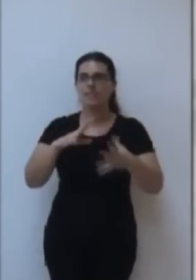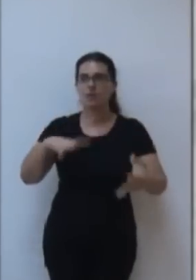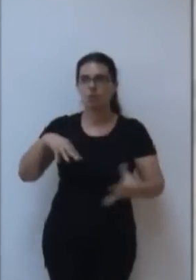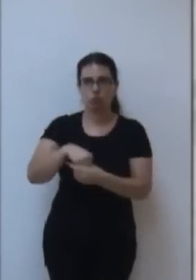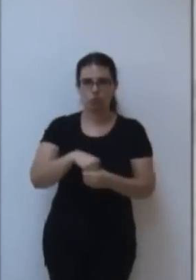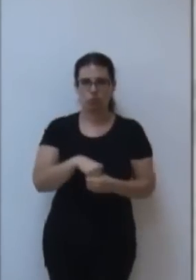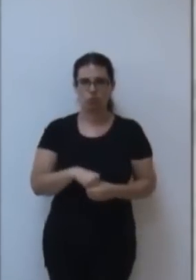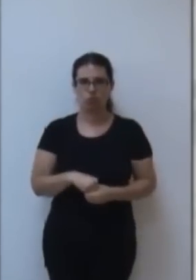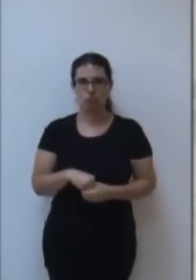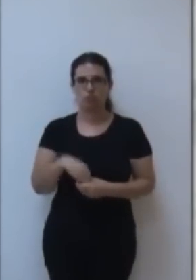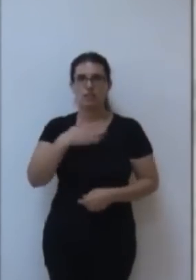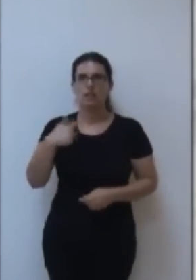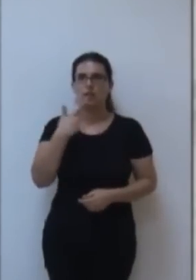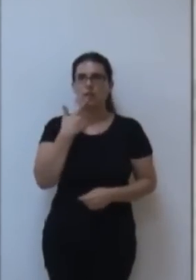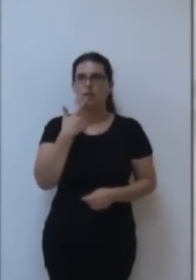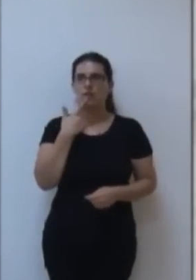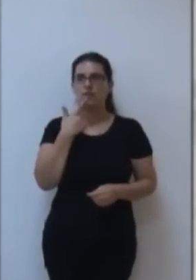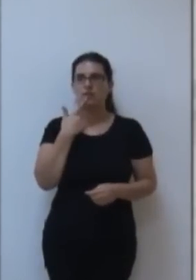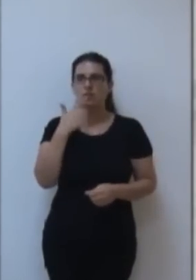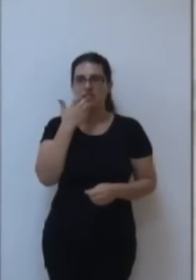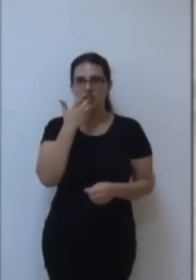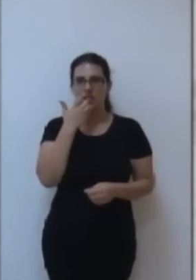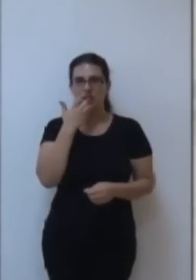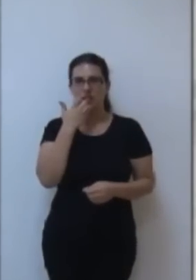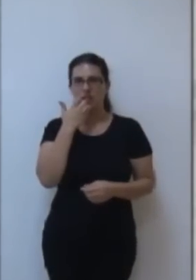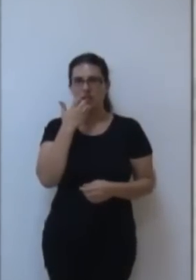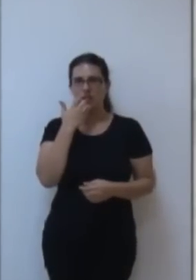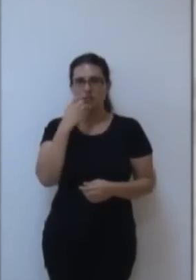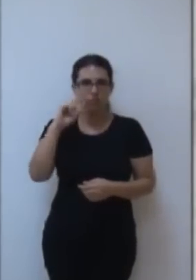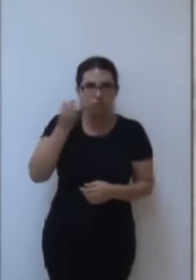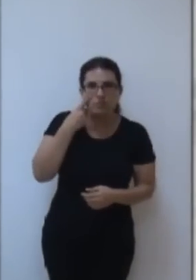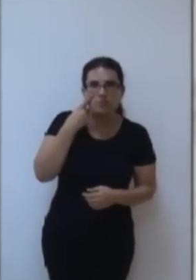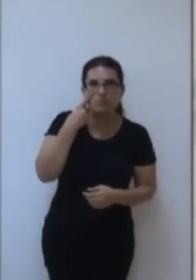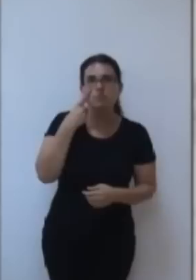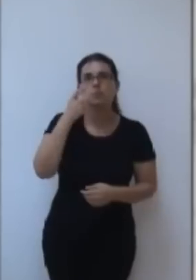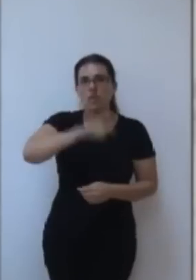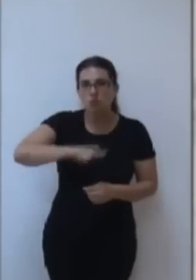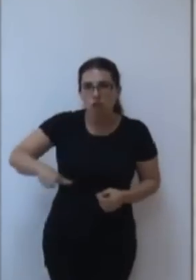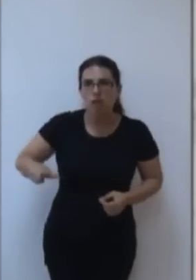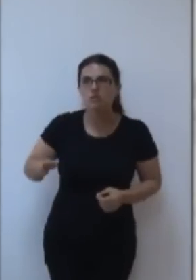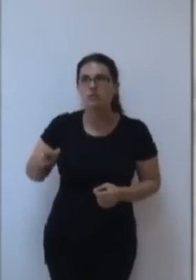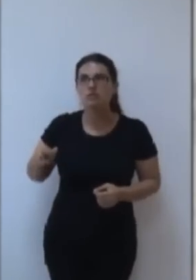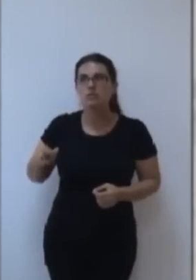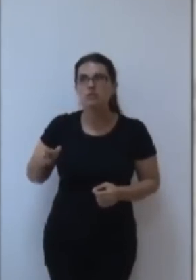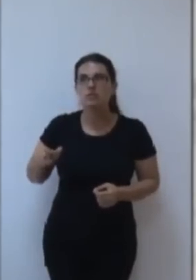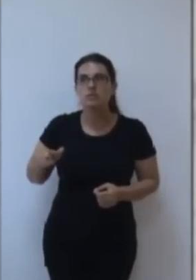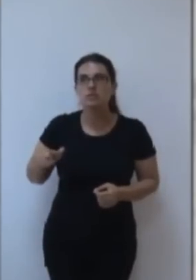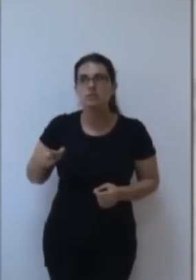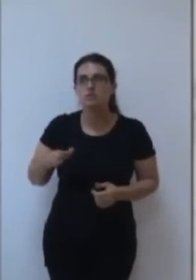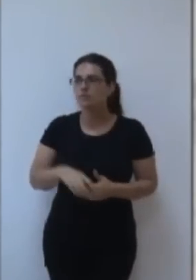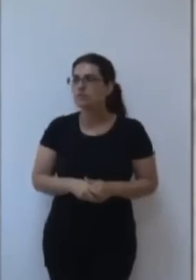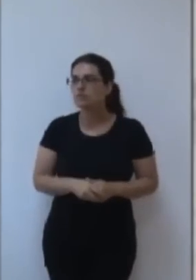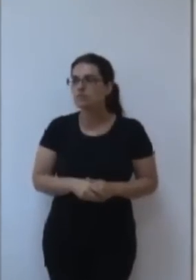inclusión, ¿no? Si el sistema detecta cosas, detecta que hay personas, detecta cómo se relacionan estas